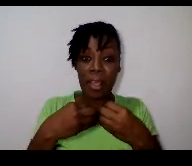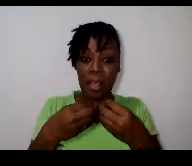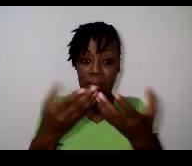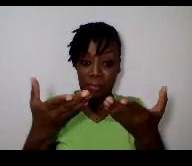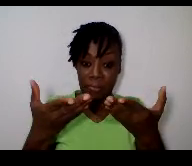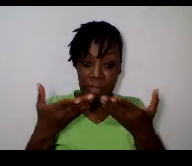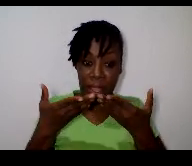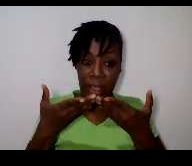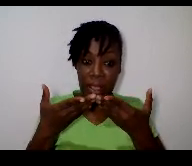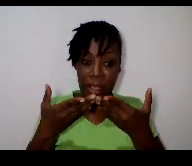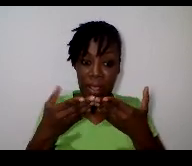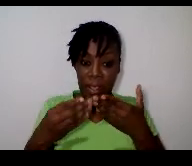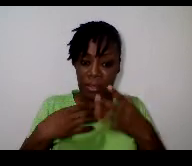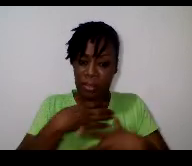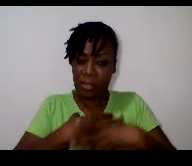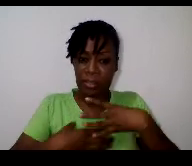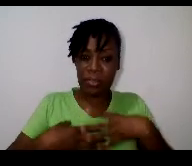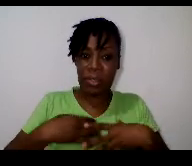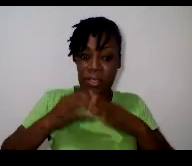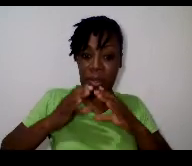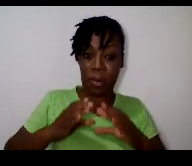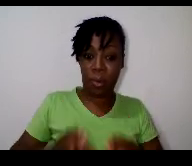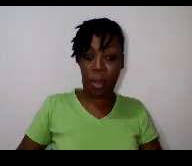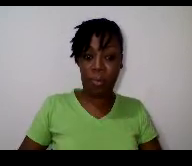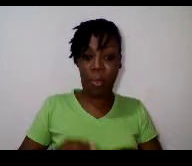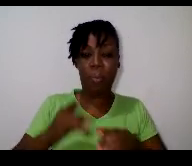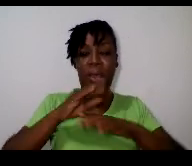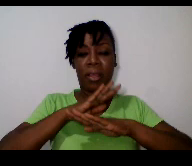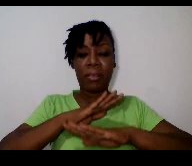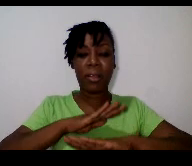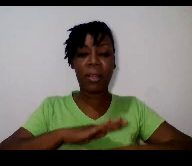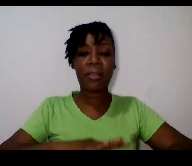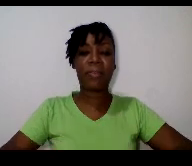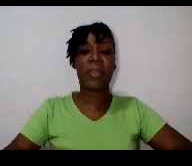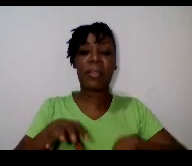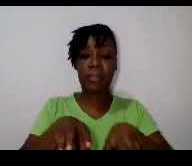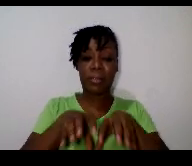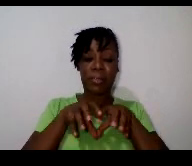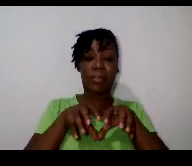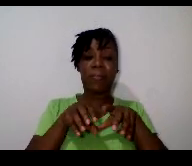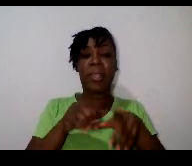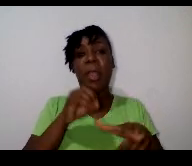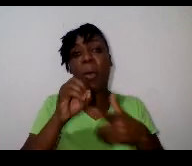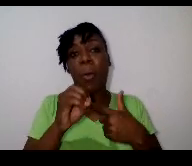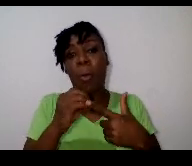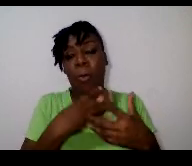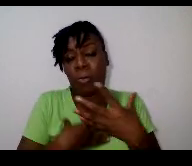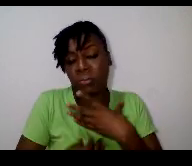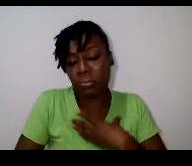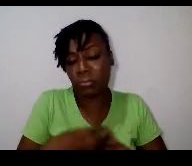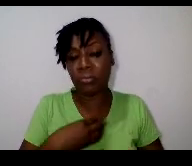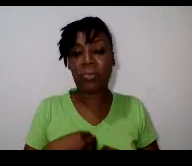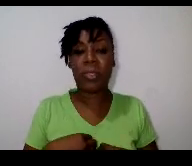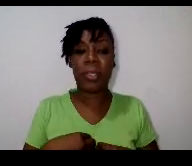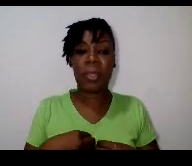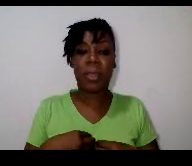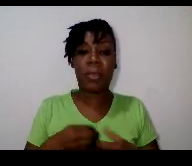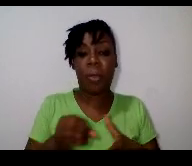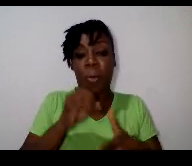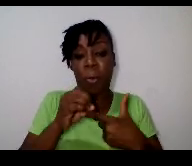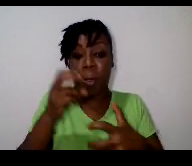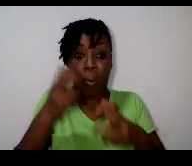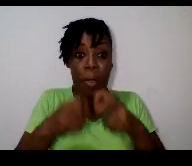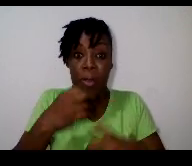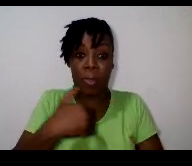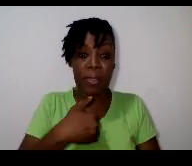reacciones en nuestro cuerpo para aliviar el estrés o la angustia o la ansiedad que tengamos. Entonces